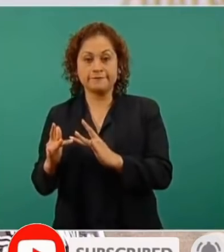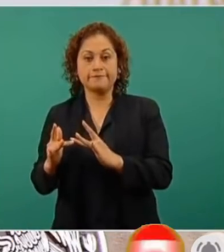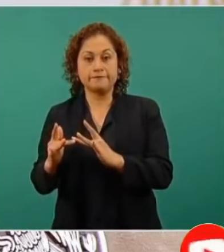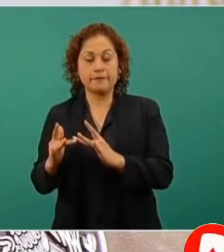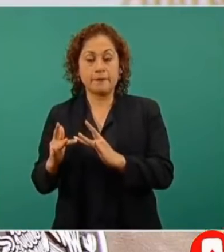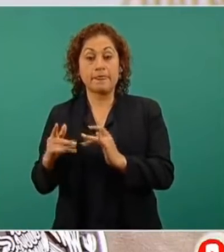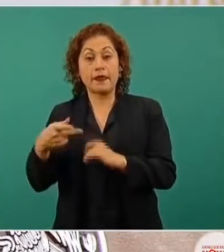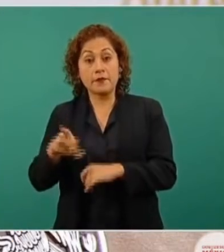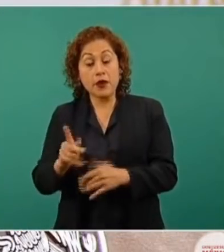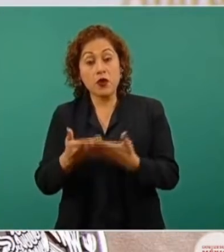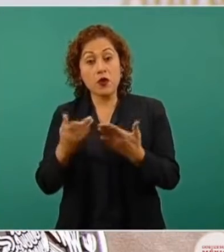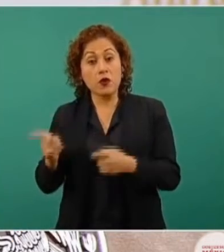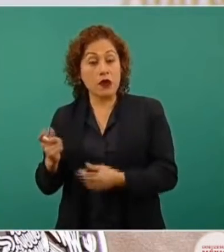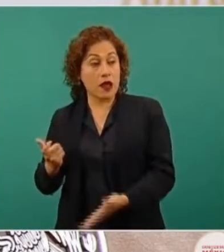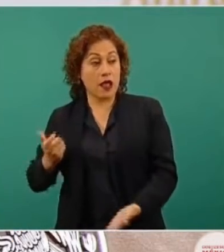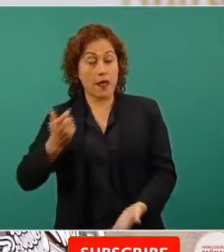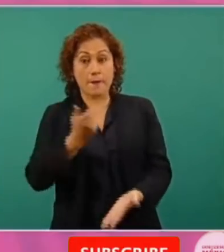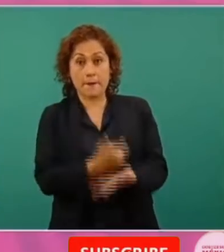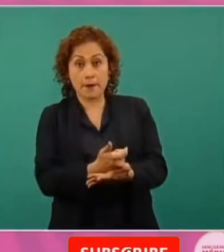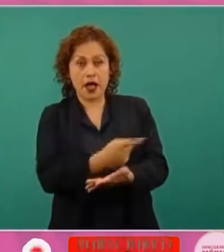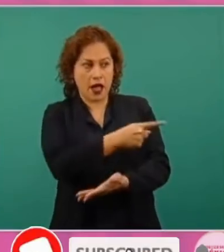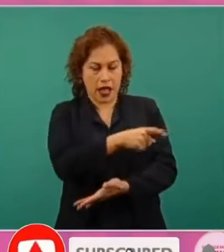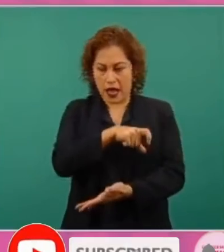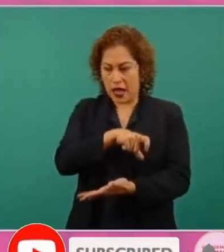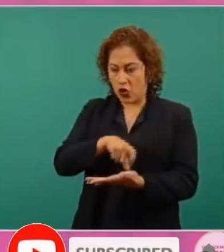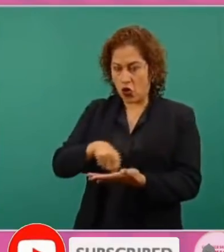a los privados, a los que les compra energía limpia,